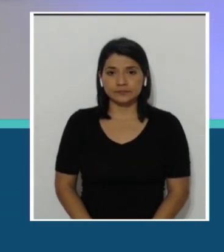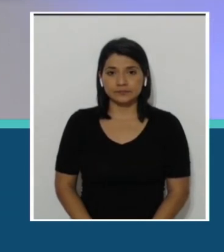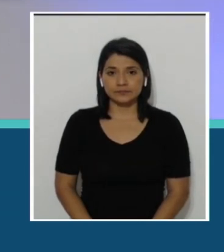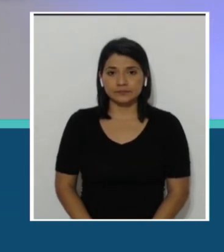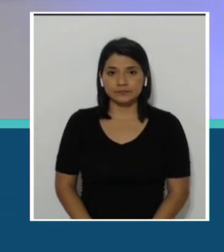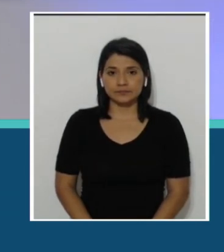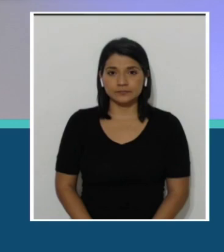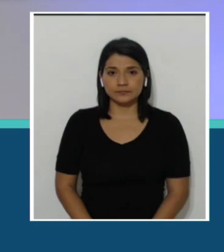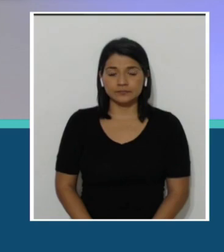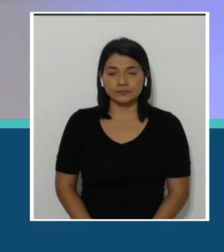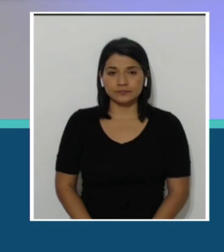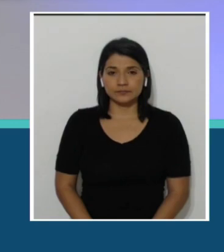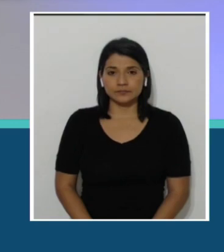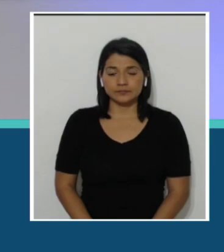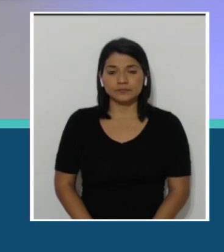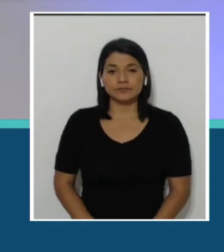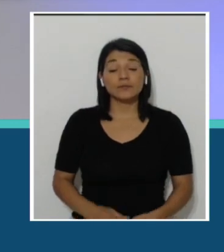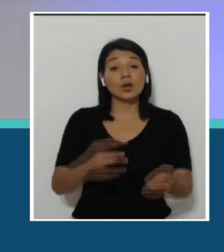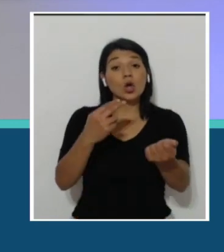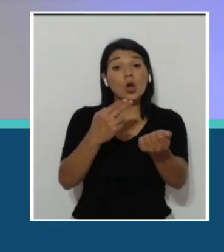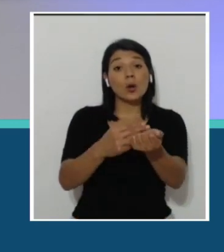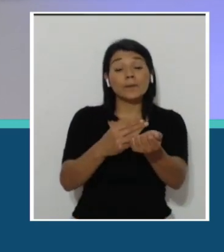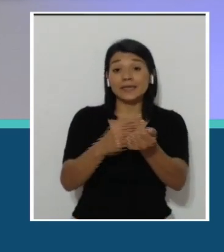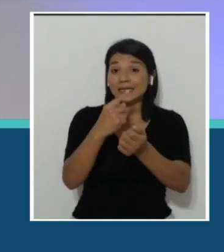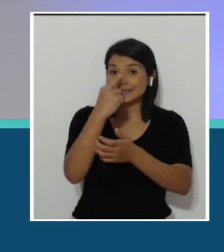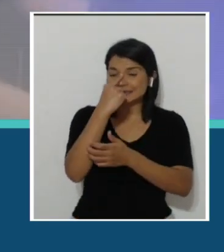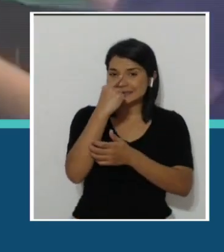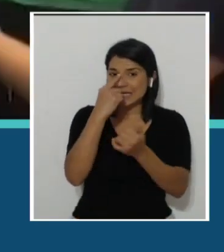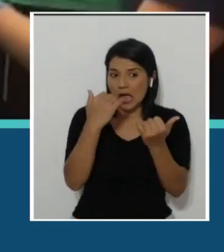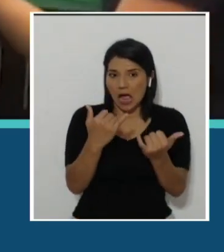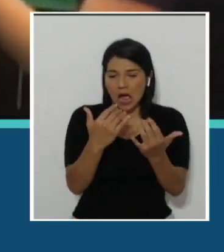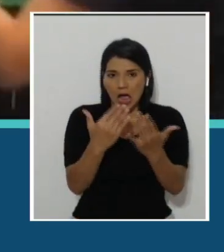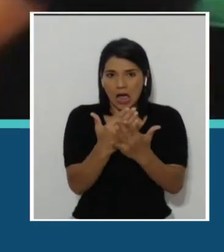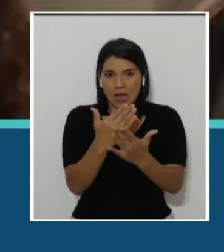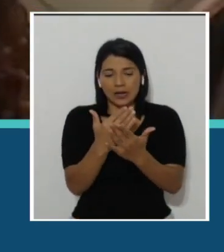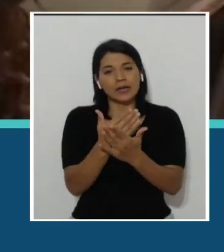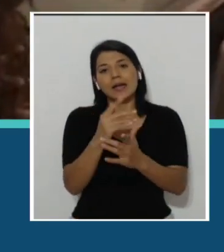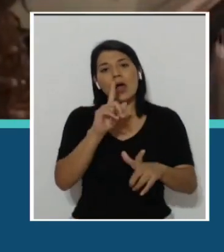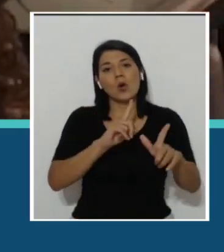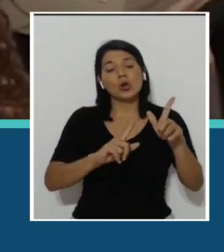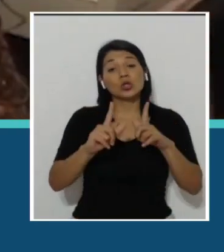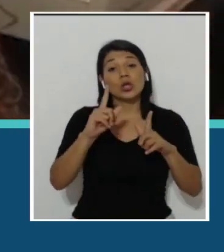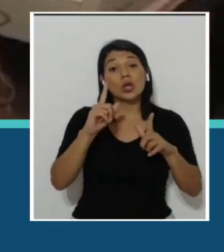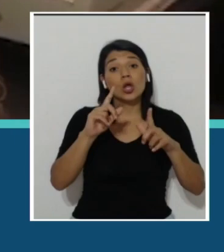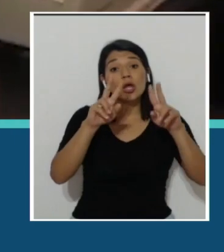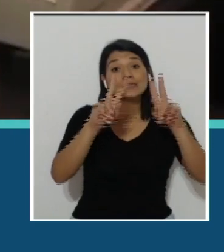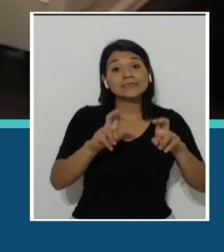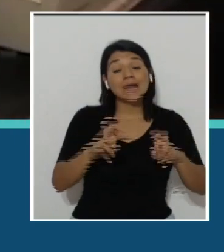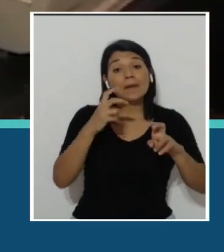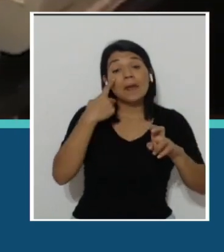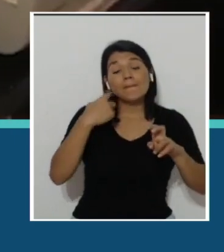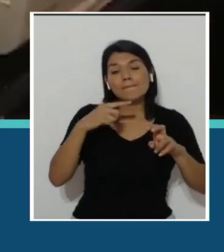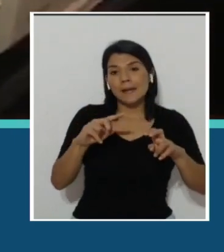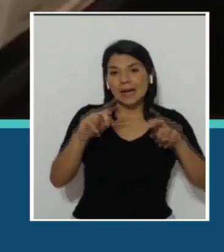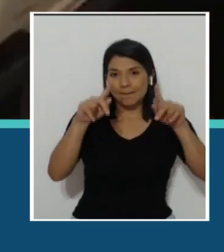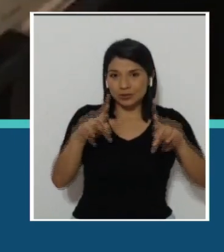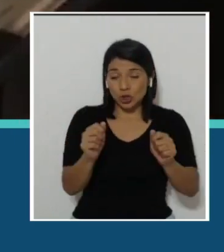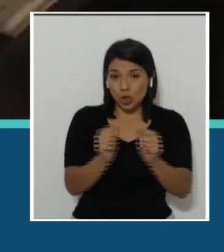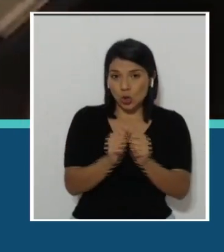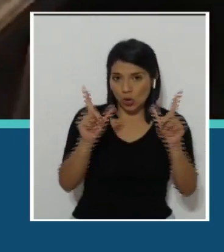El Hospital Calderón Guardia actualizó el laboratorio de pruebas para pacientes oncológicos y de otras patologías severas. Los